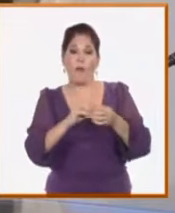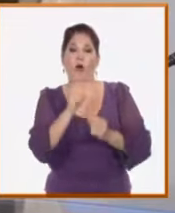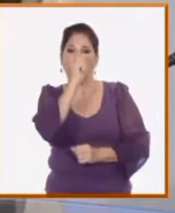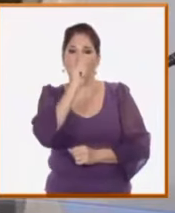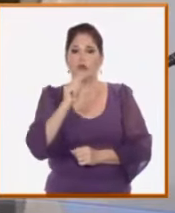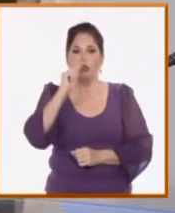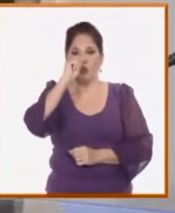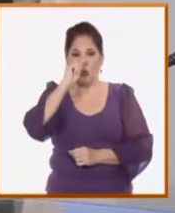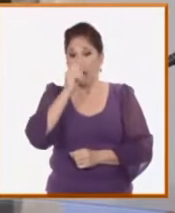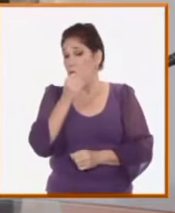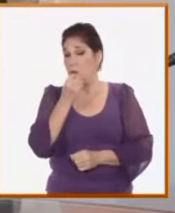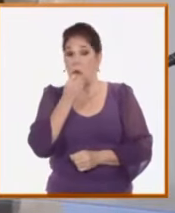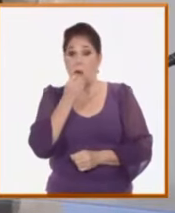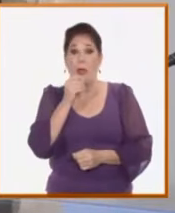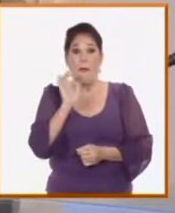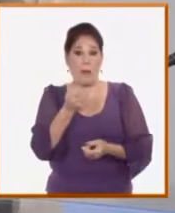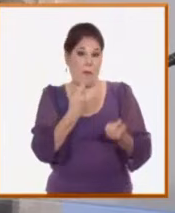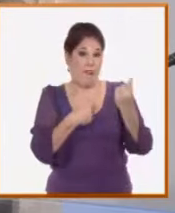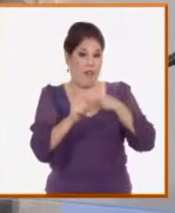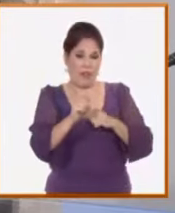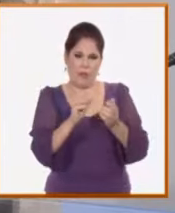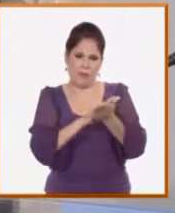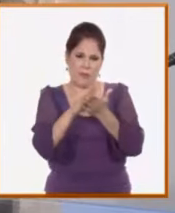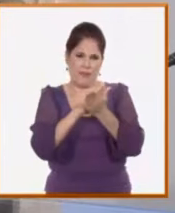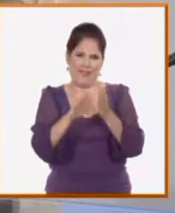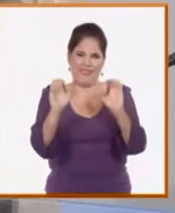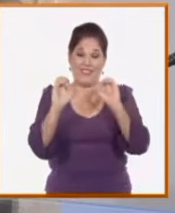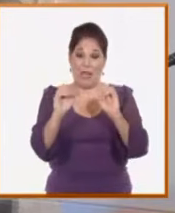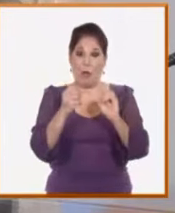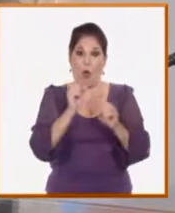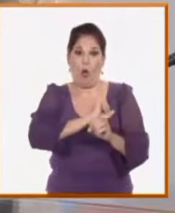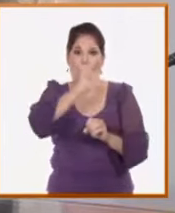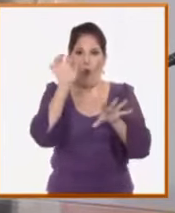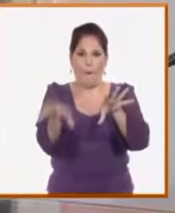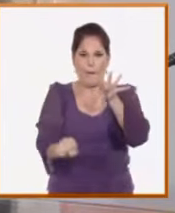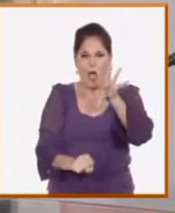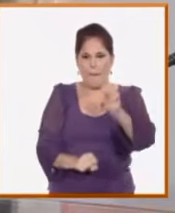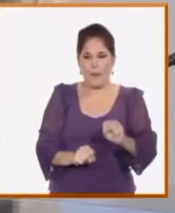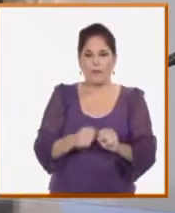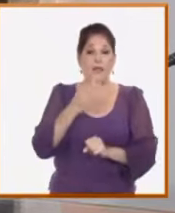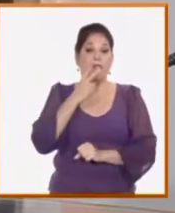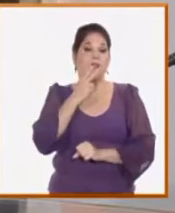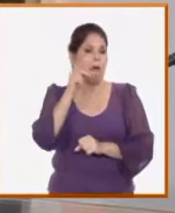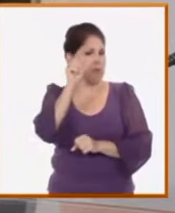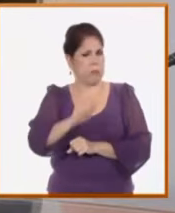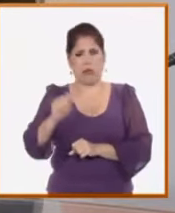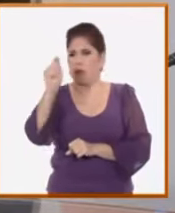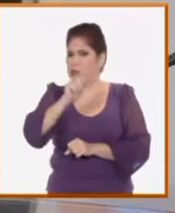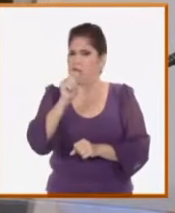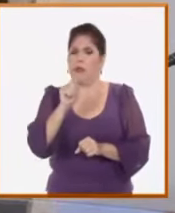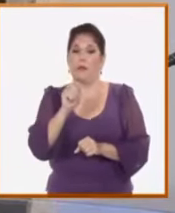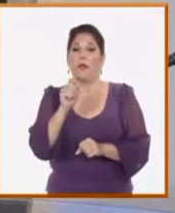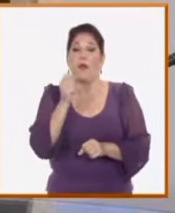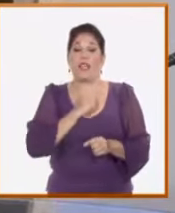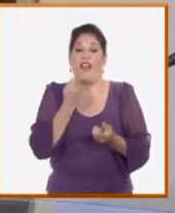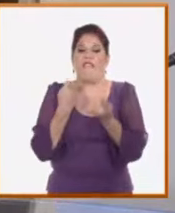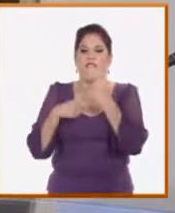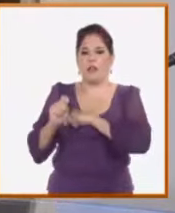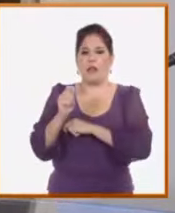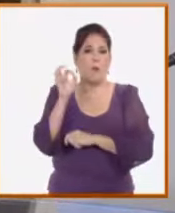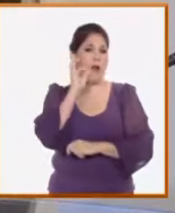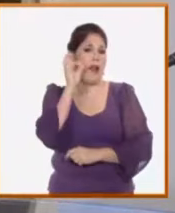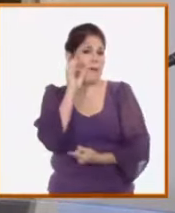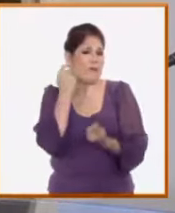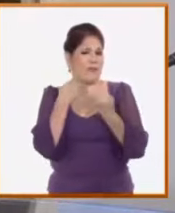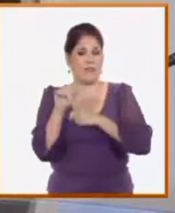se evitó que tanto la cocaína como el canabinoide sintético en cigarro llegara a expenderse y consumirse